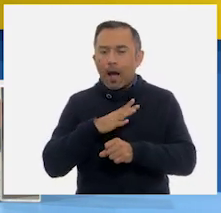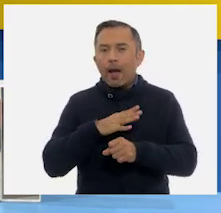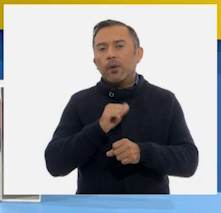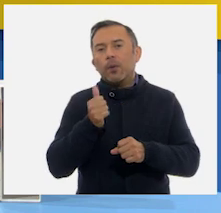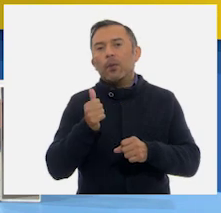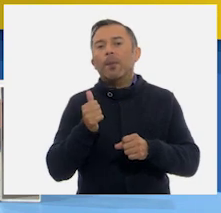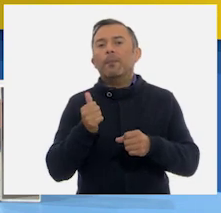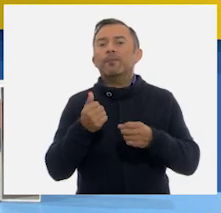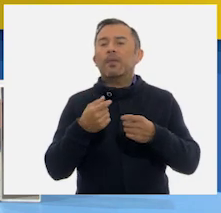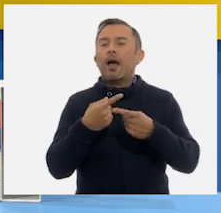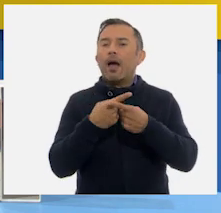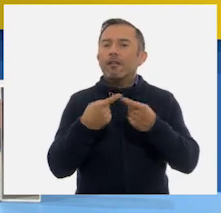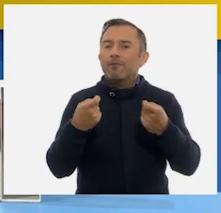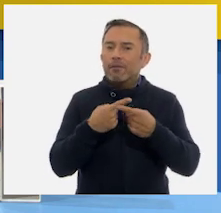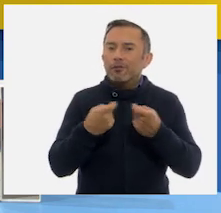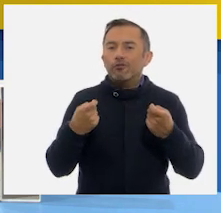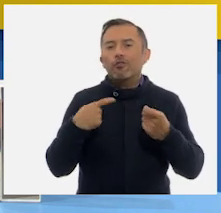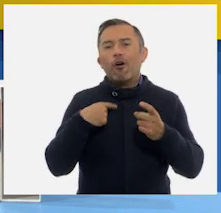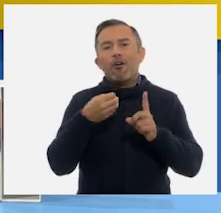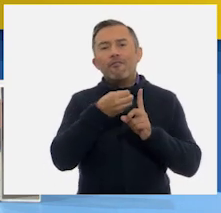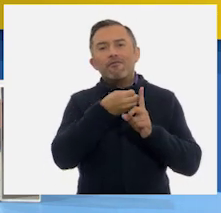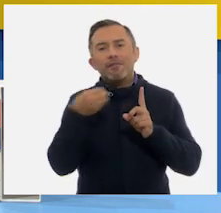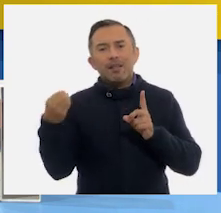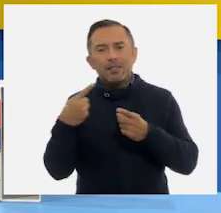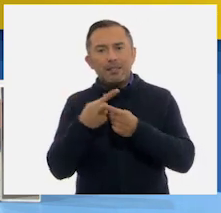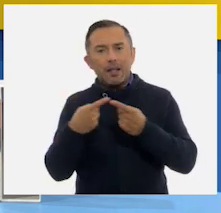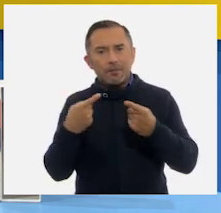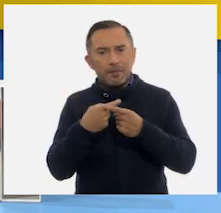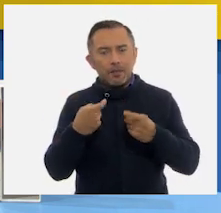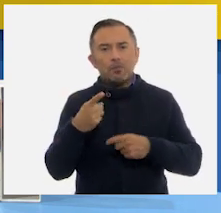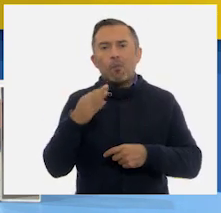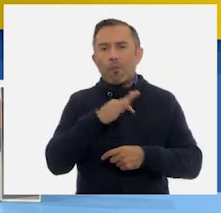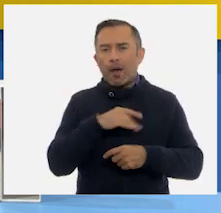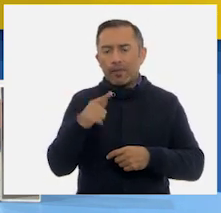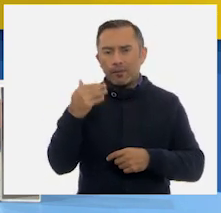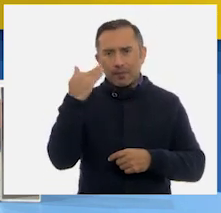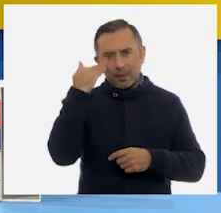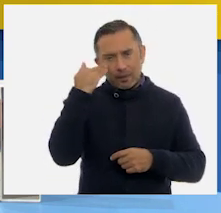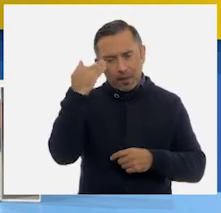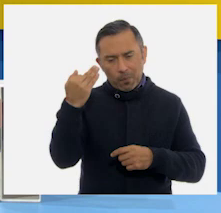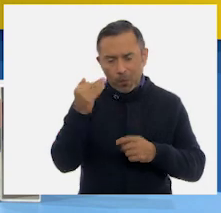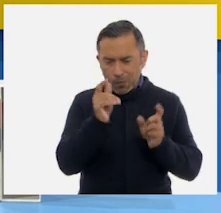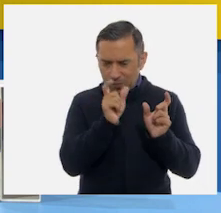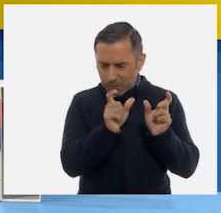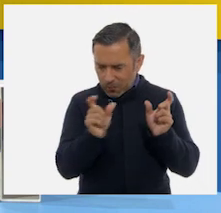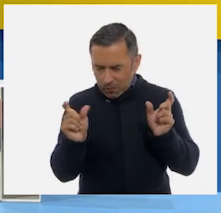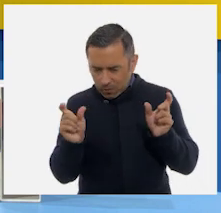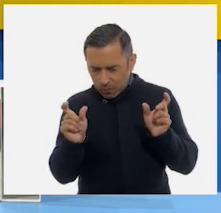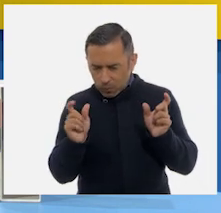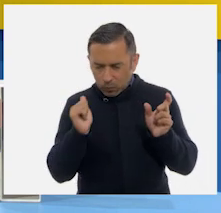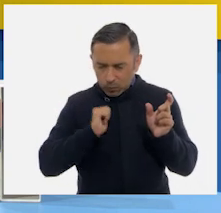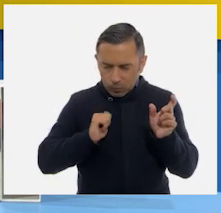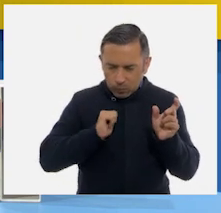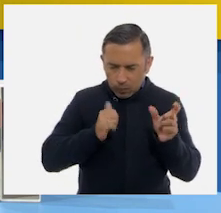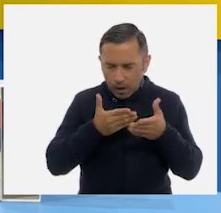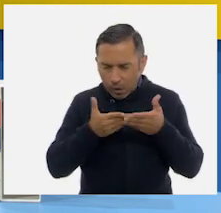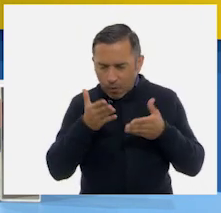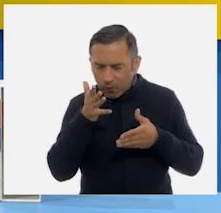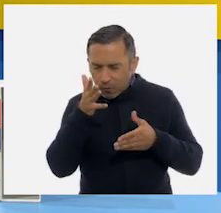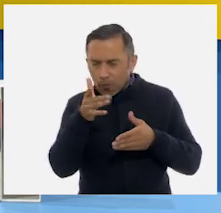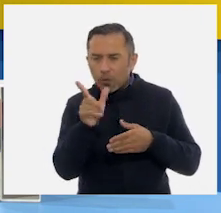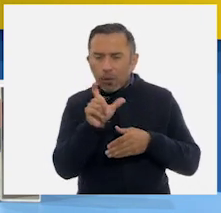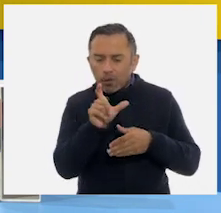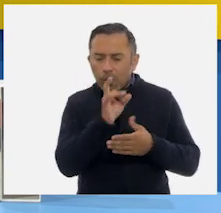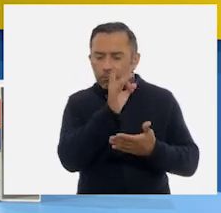frases adverbiales para hacer referencias temporales y al establecimiento del orden de los sucesos relatados,